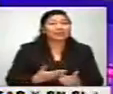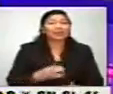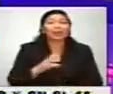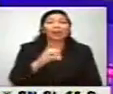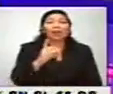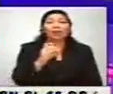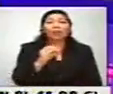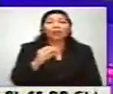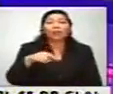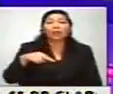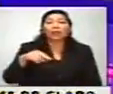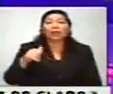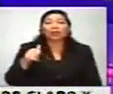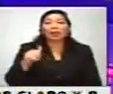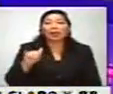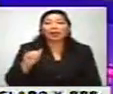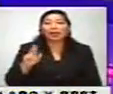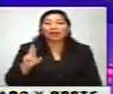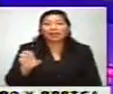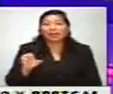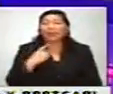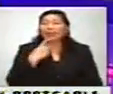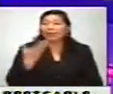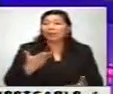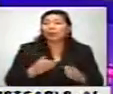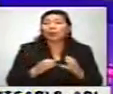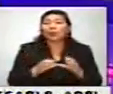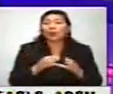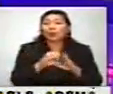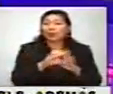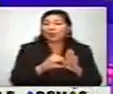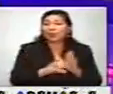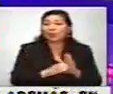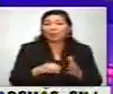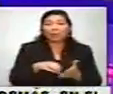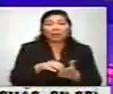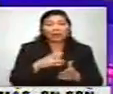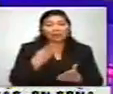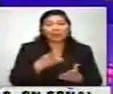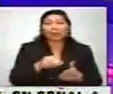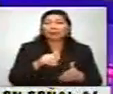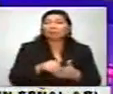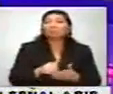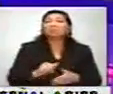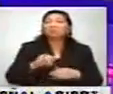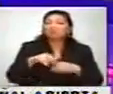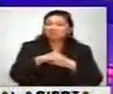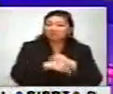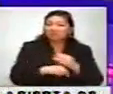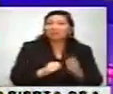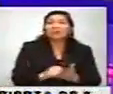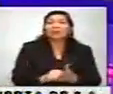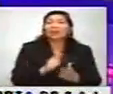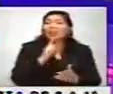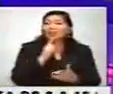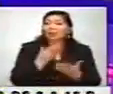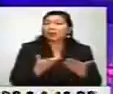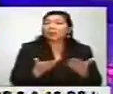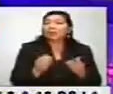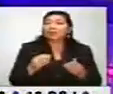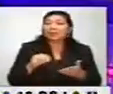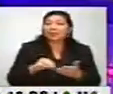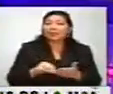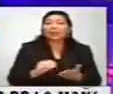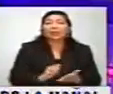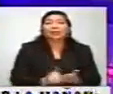Donaire, ha recibido iniciativas ya también la Comisión de Constitución del Jurado Nacional de Elecciones, del mismo Poder Ejecutivo, que son insumos que van a